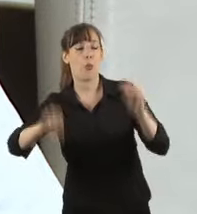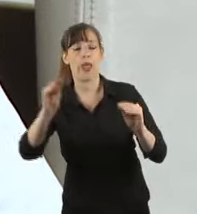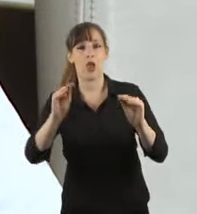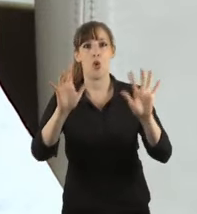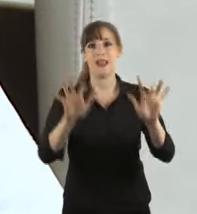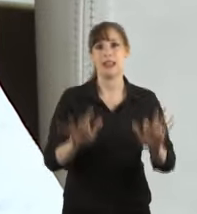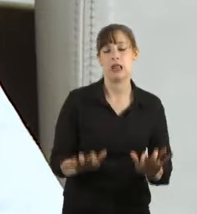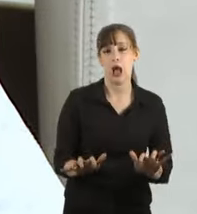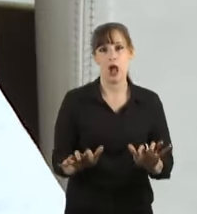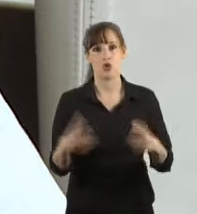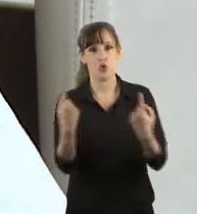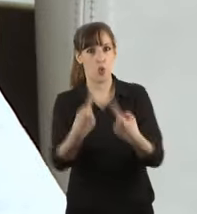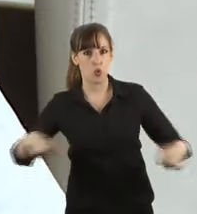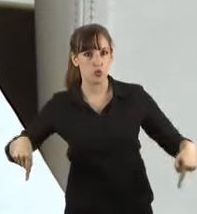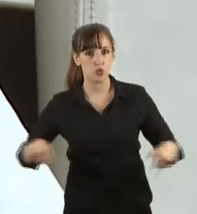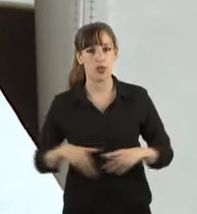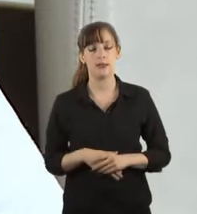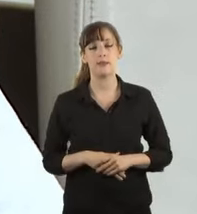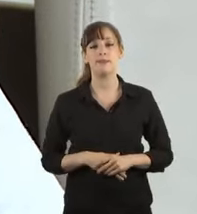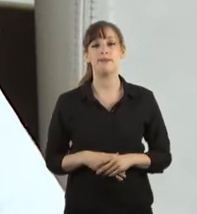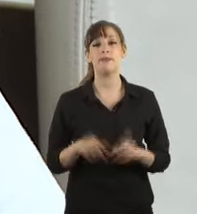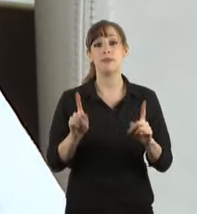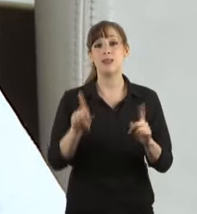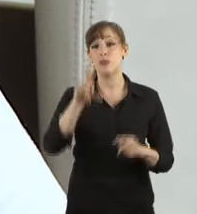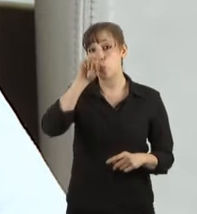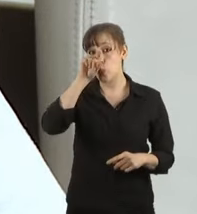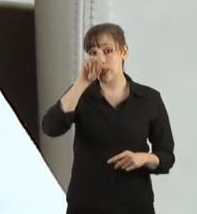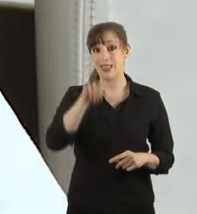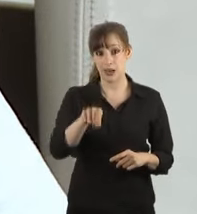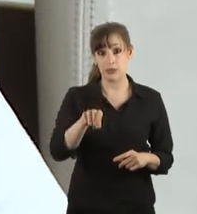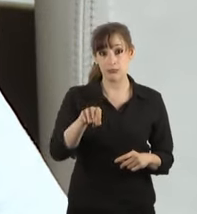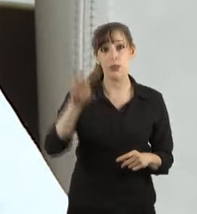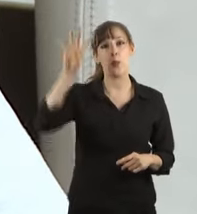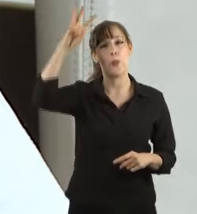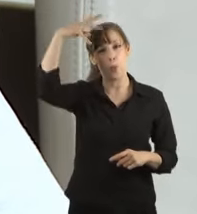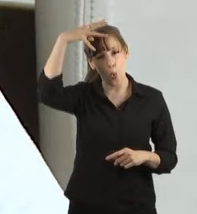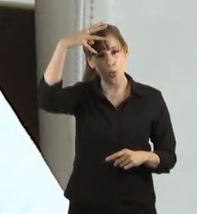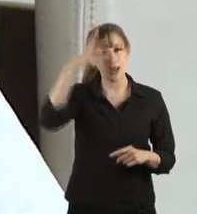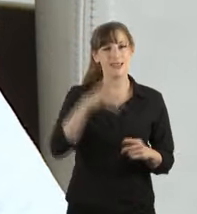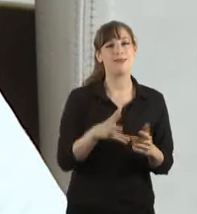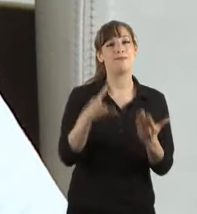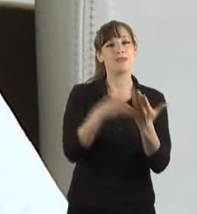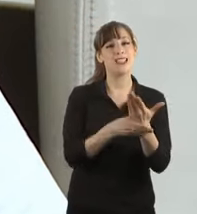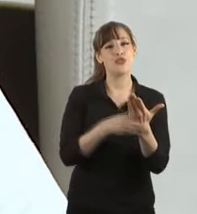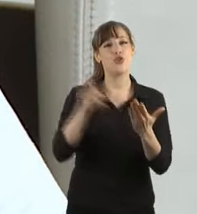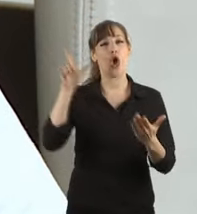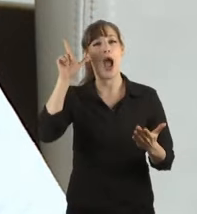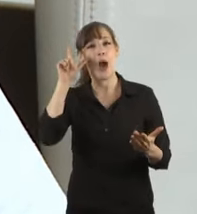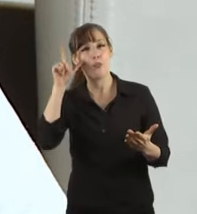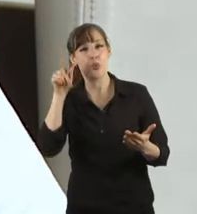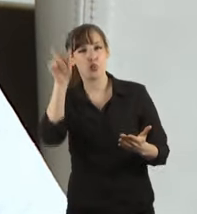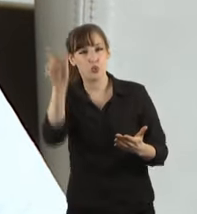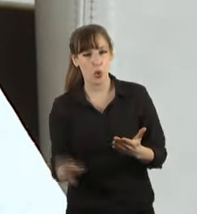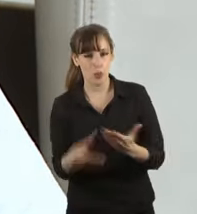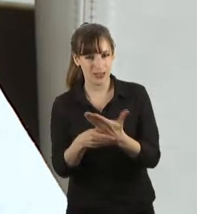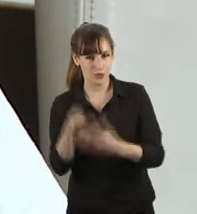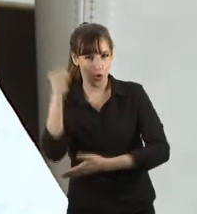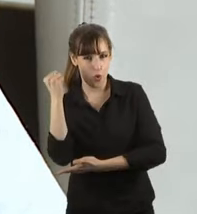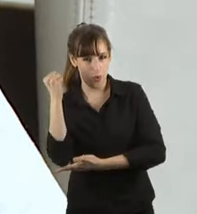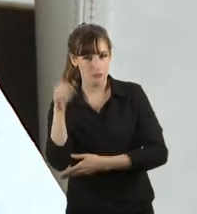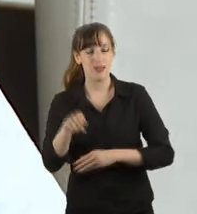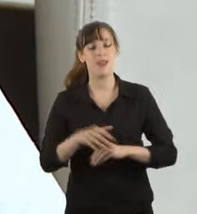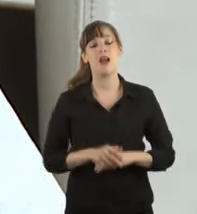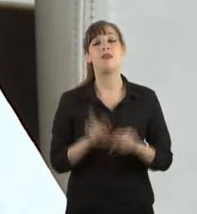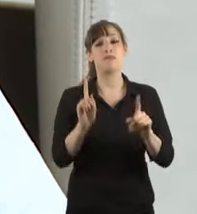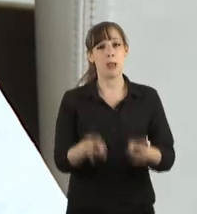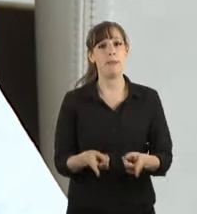eh A través de Twitter Patricia bulrich el ministro caputo también la canciller mondino utilizaron